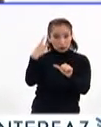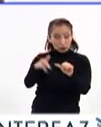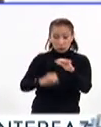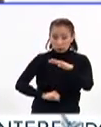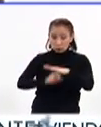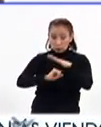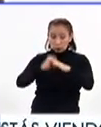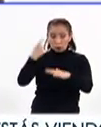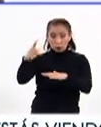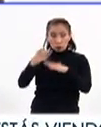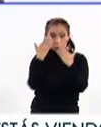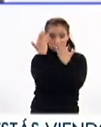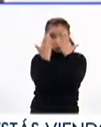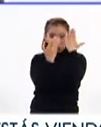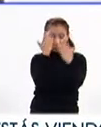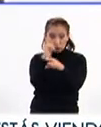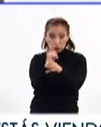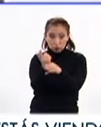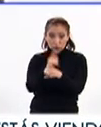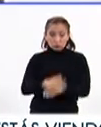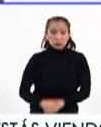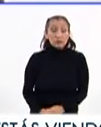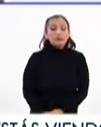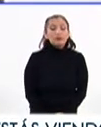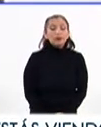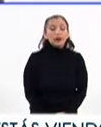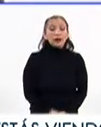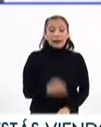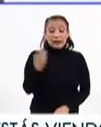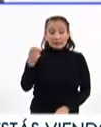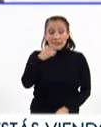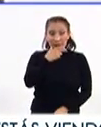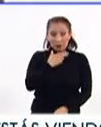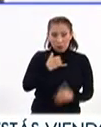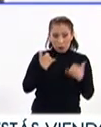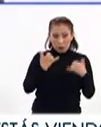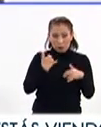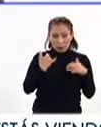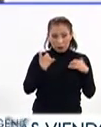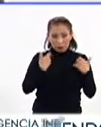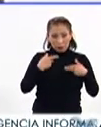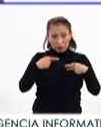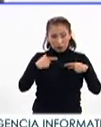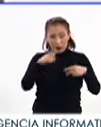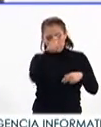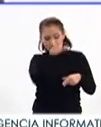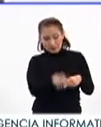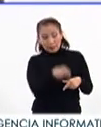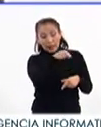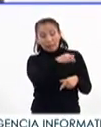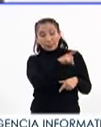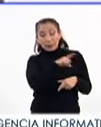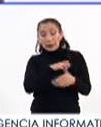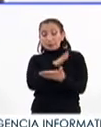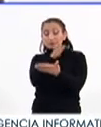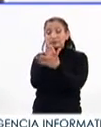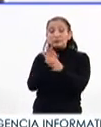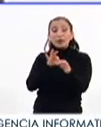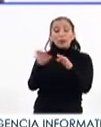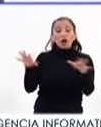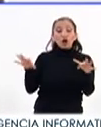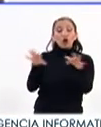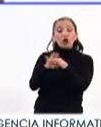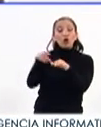el quehacer del licenciado en órtesis y prótesis. Este licenciado en órtesis y prótesis va a tener que trabajar